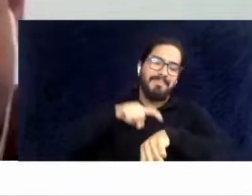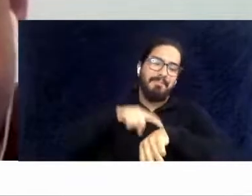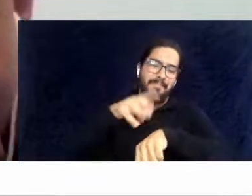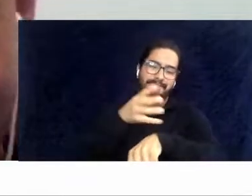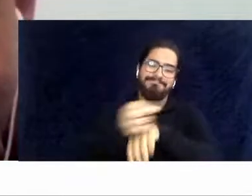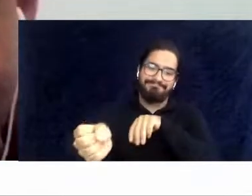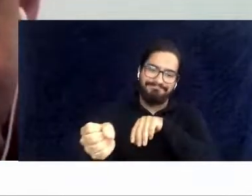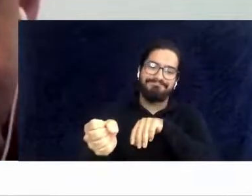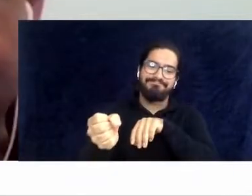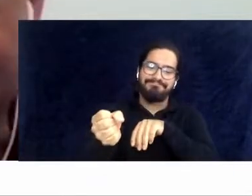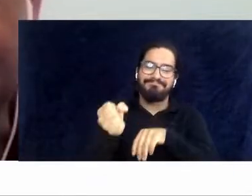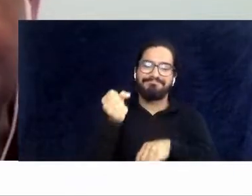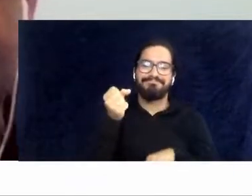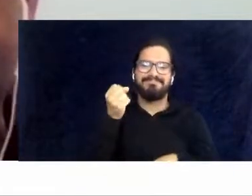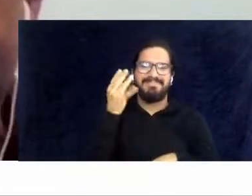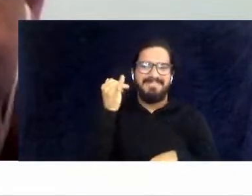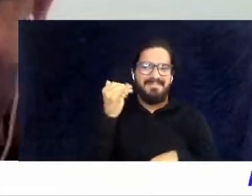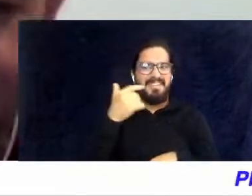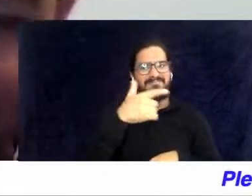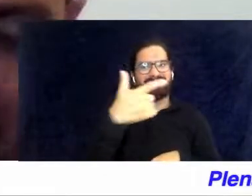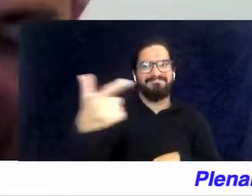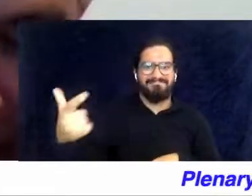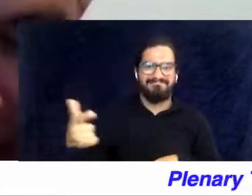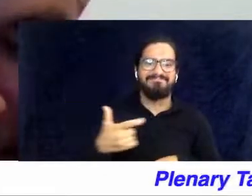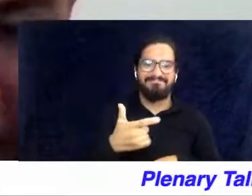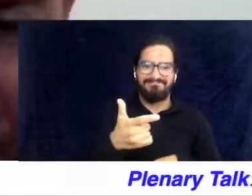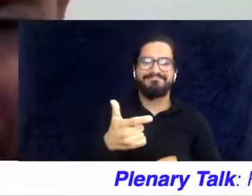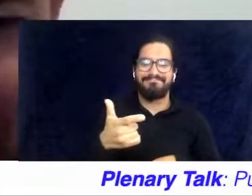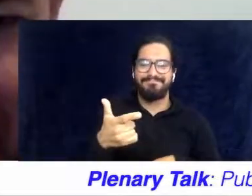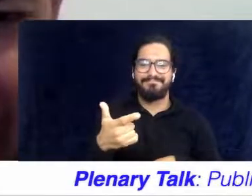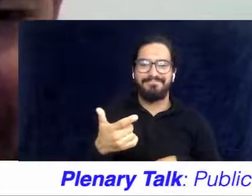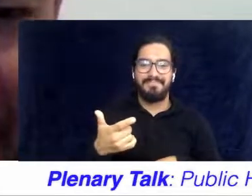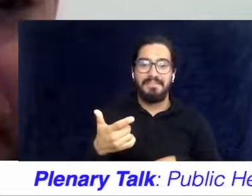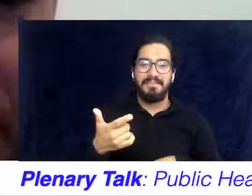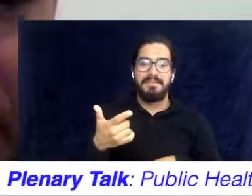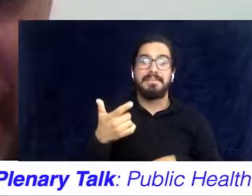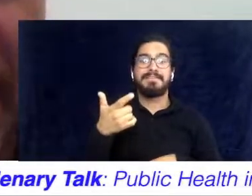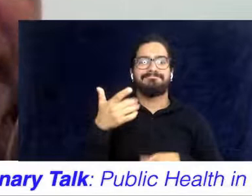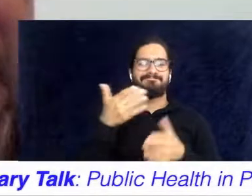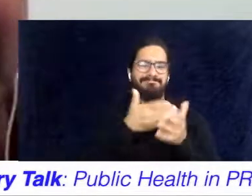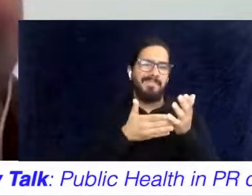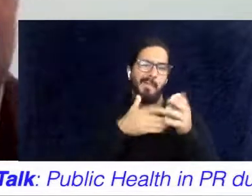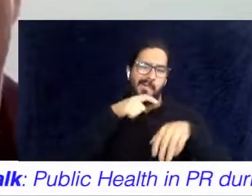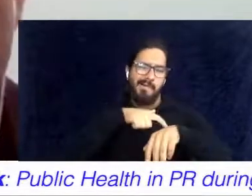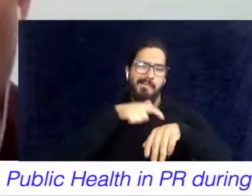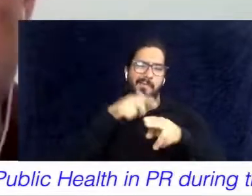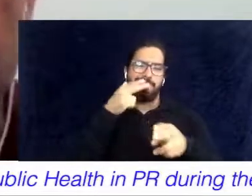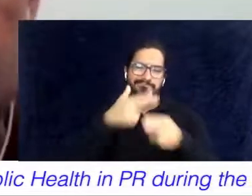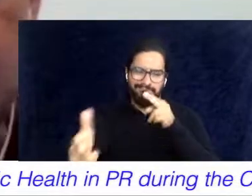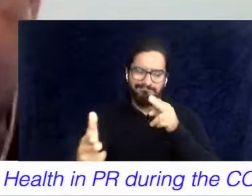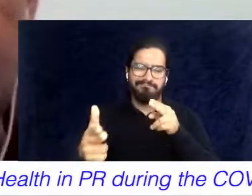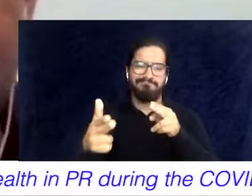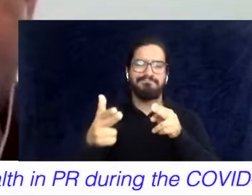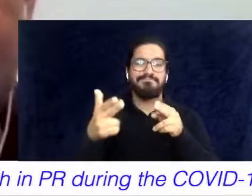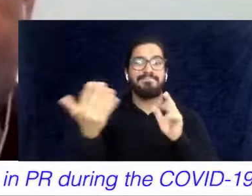un panel y algunos panelistas están bien cortos de tiempo, pero te agradecemos enormemente que te hayas sacado el tiempo de